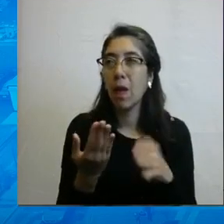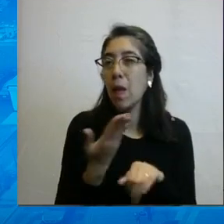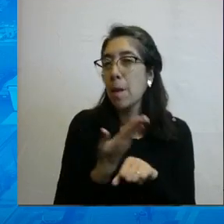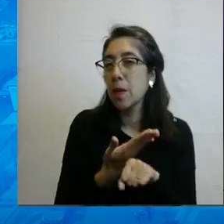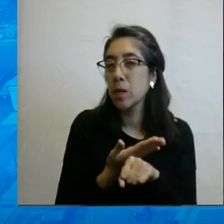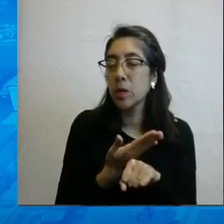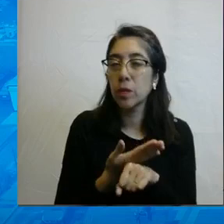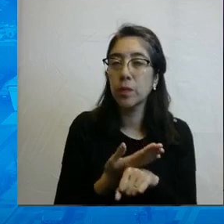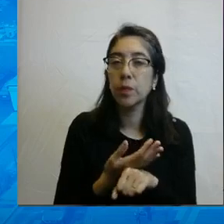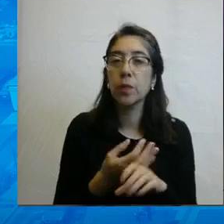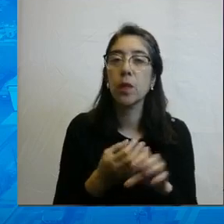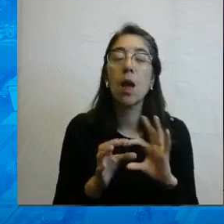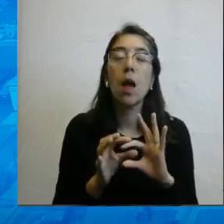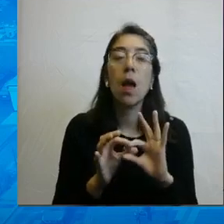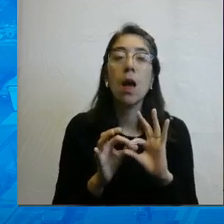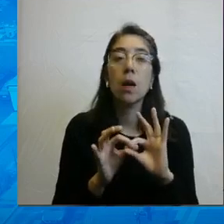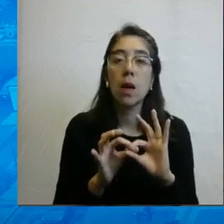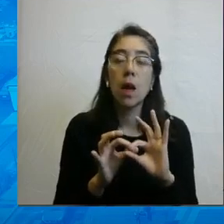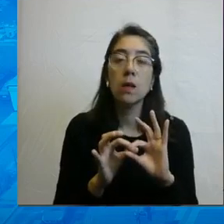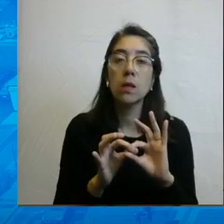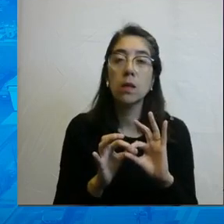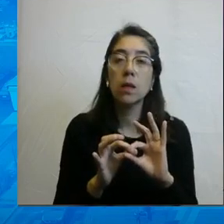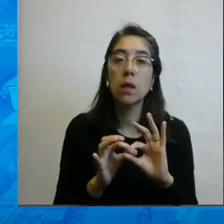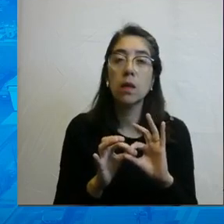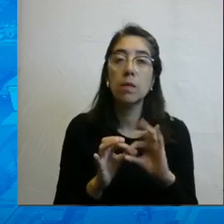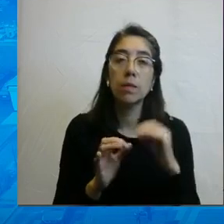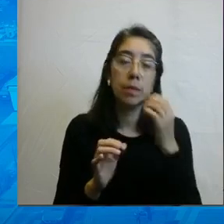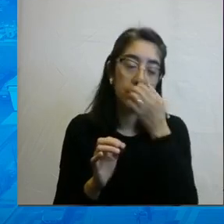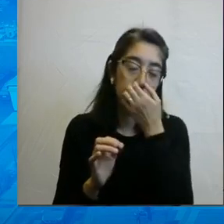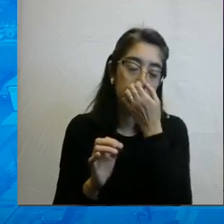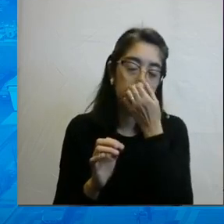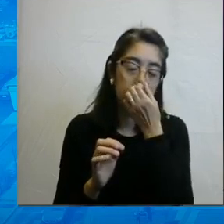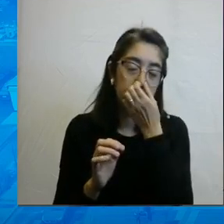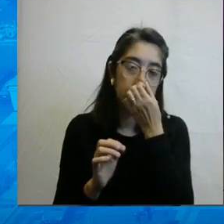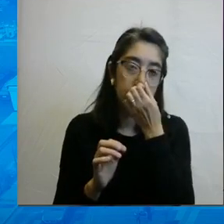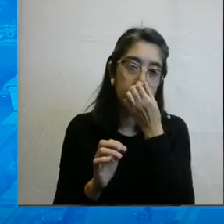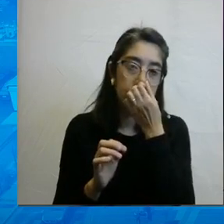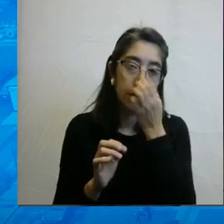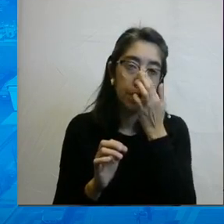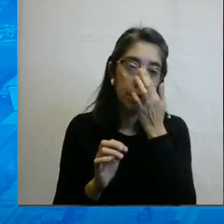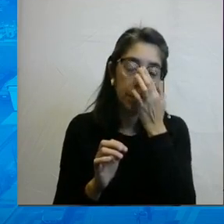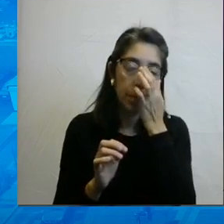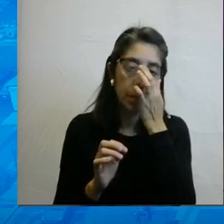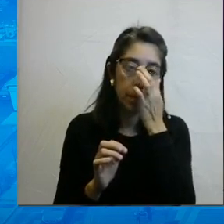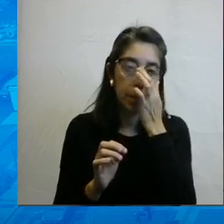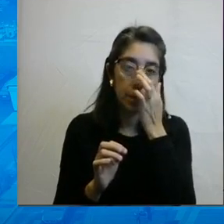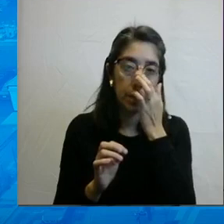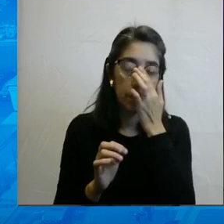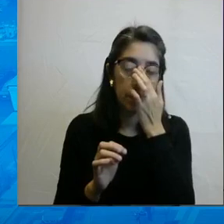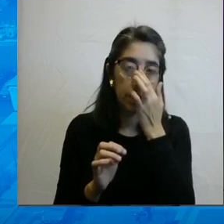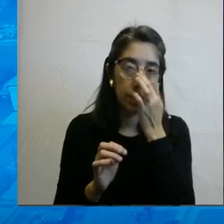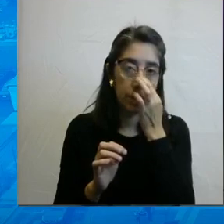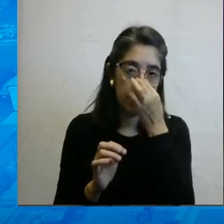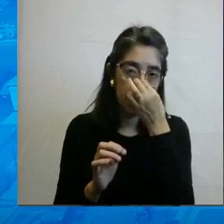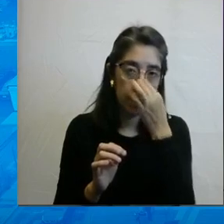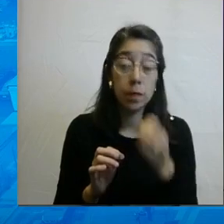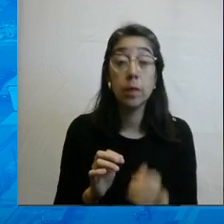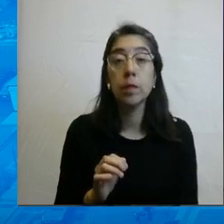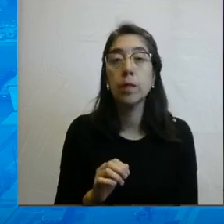gracias, alcalde, también con la anuencia de la comisión respectiva en torno a darle celeridad a una cuestión que es de gran utilidad para los